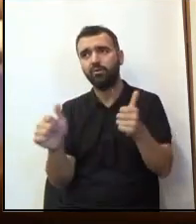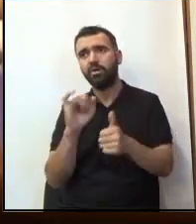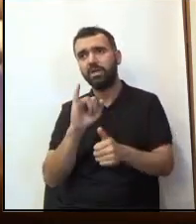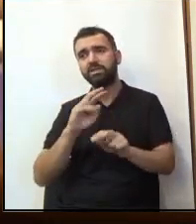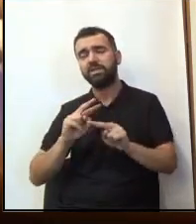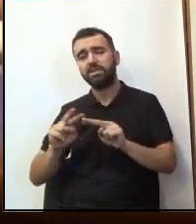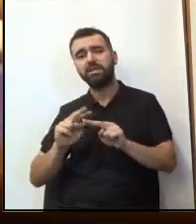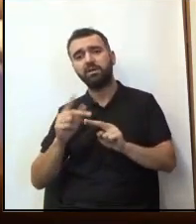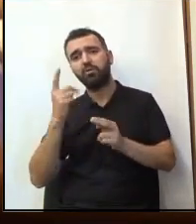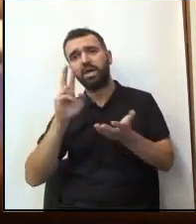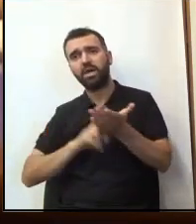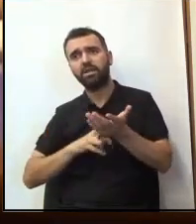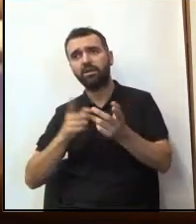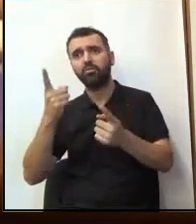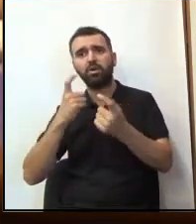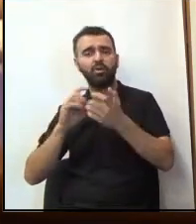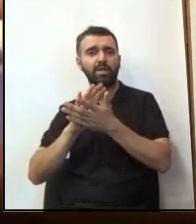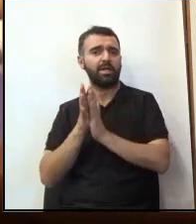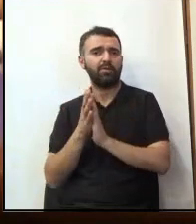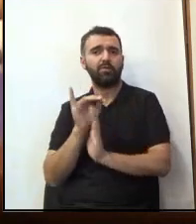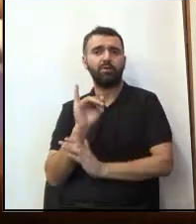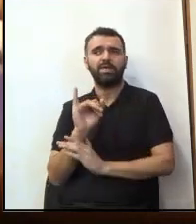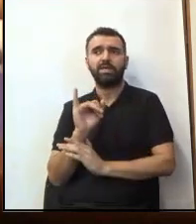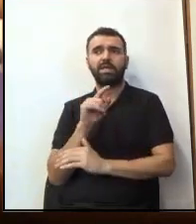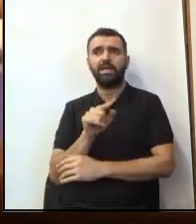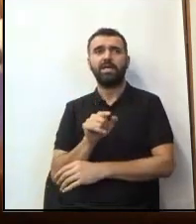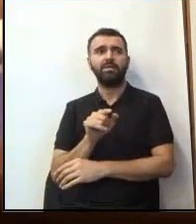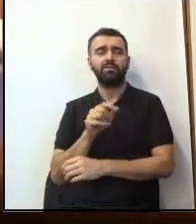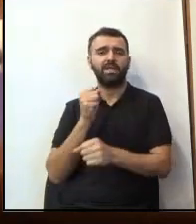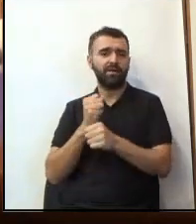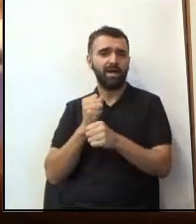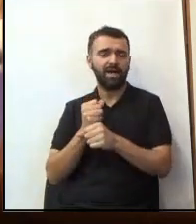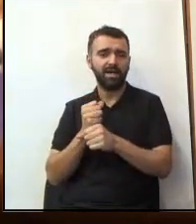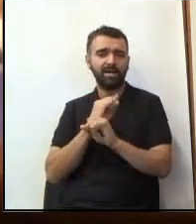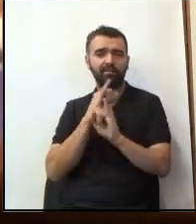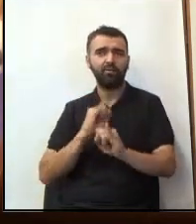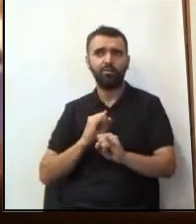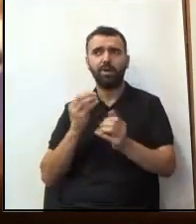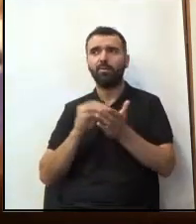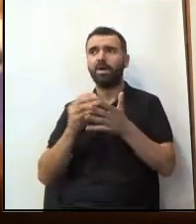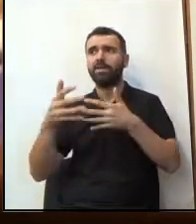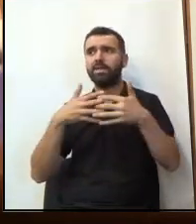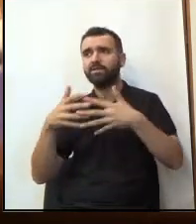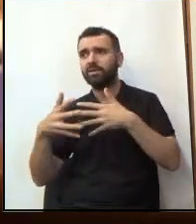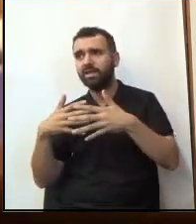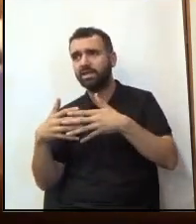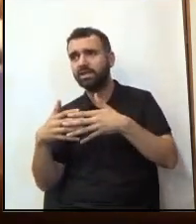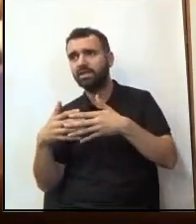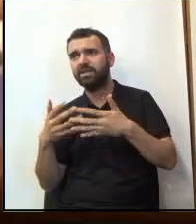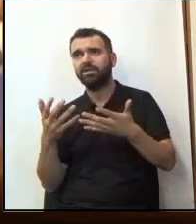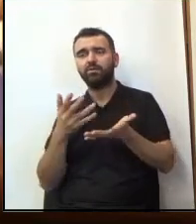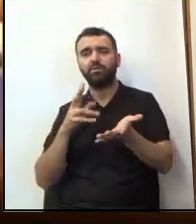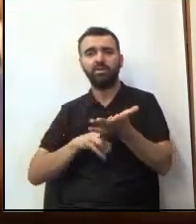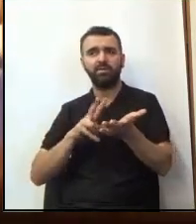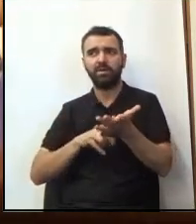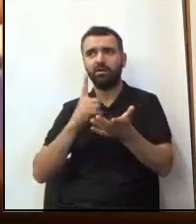que nos pregunten a todos y eso es trabajar en forma más transparente. Es como de verdad una invitación